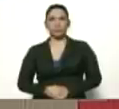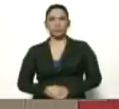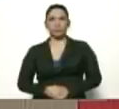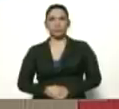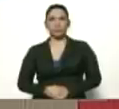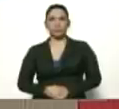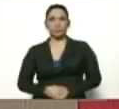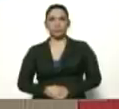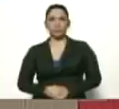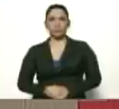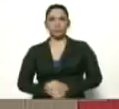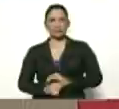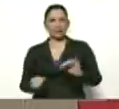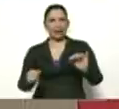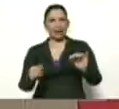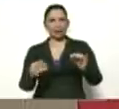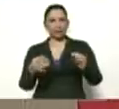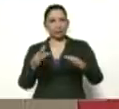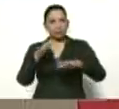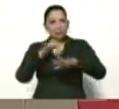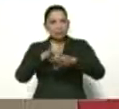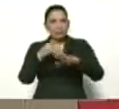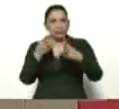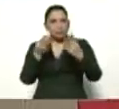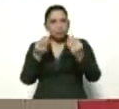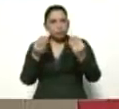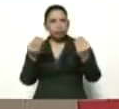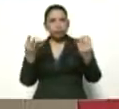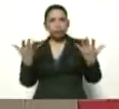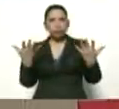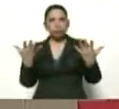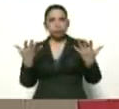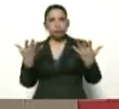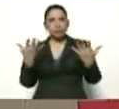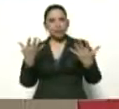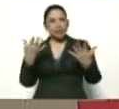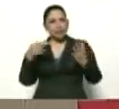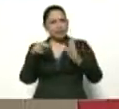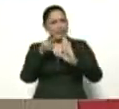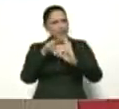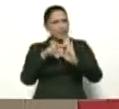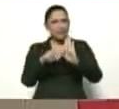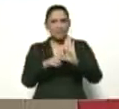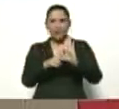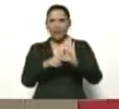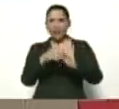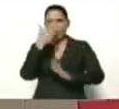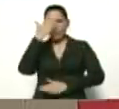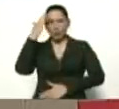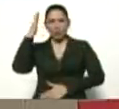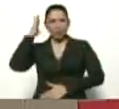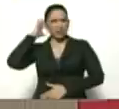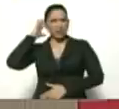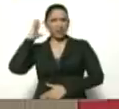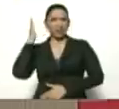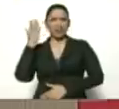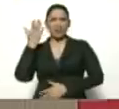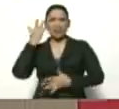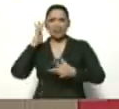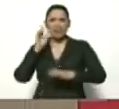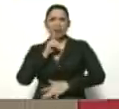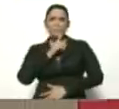es palmaria el nivel de hipocresía de la llamada lucha antidrogas